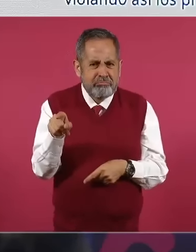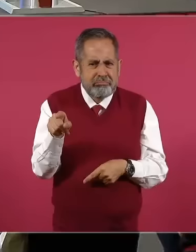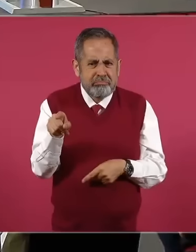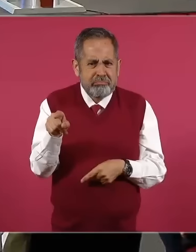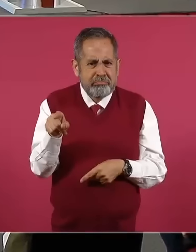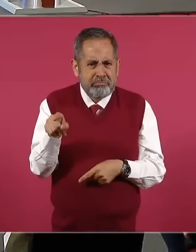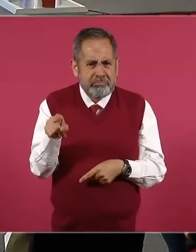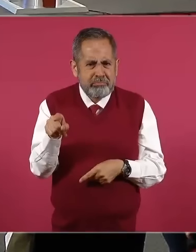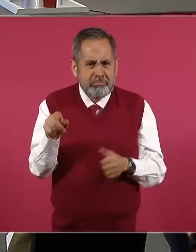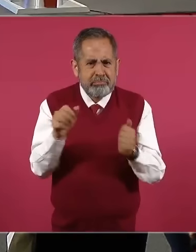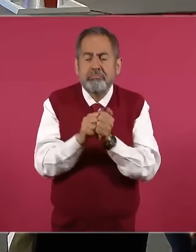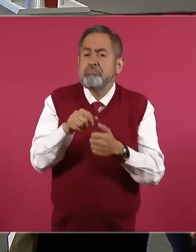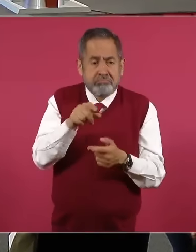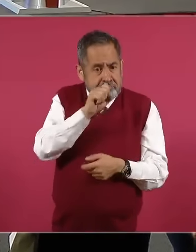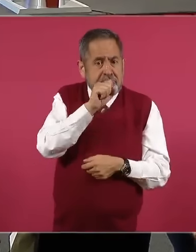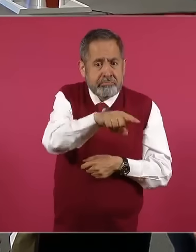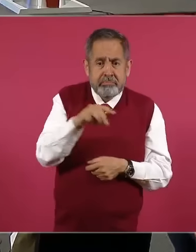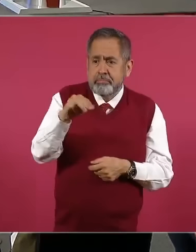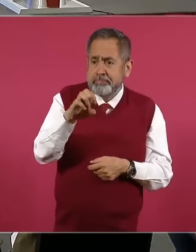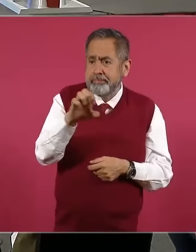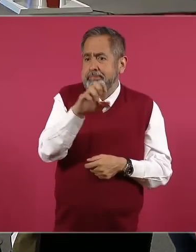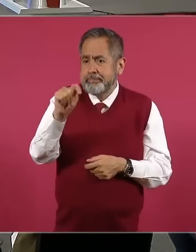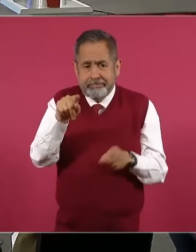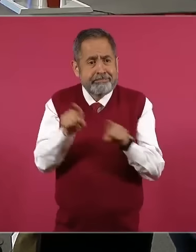Con MIT también. con MIT. Con MIT también.